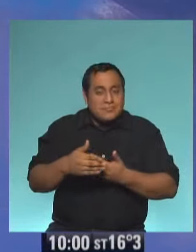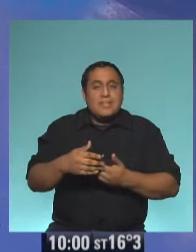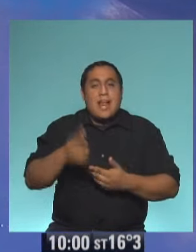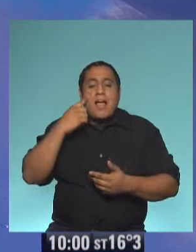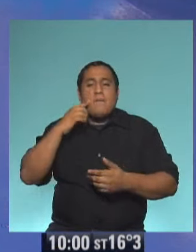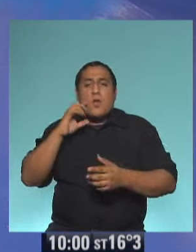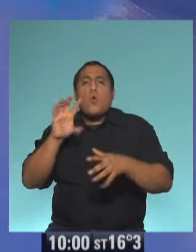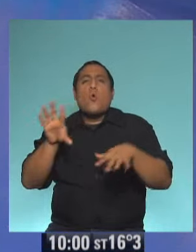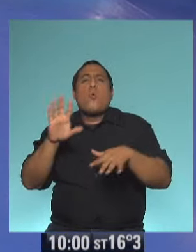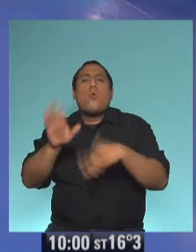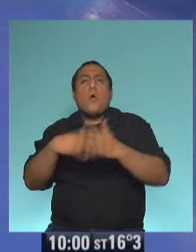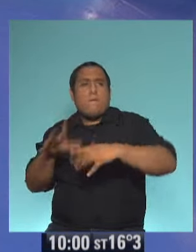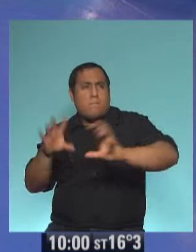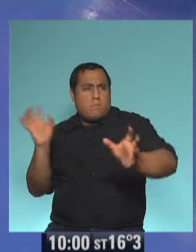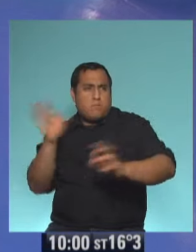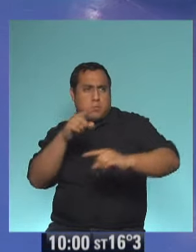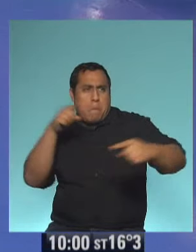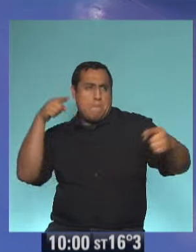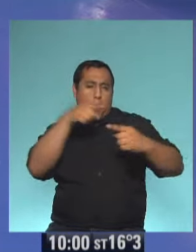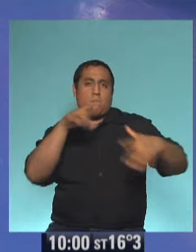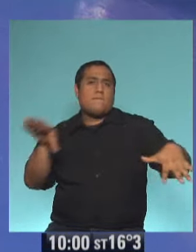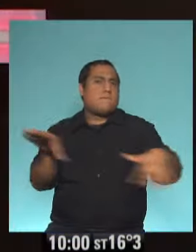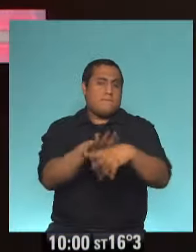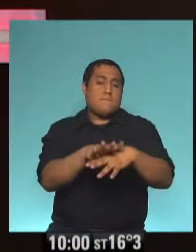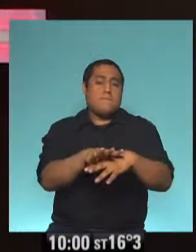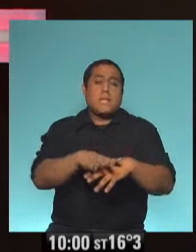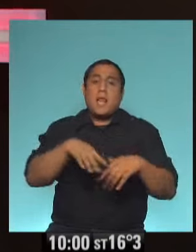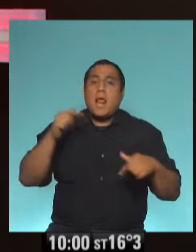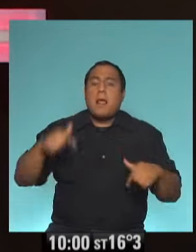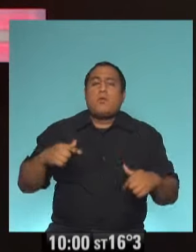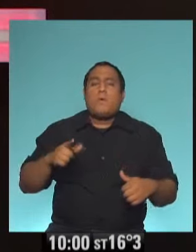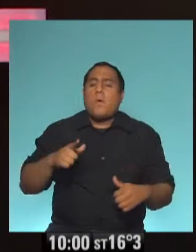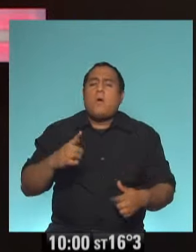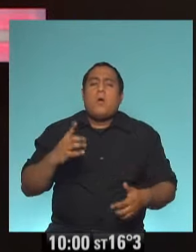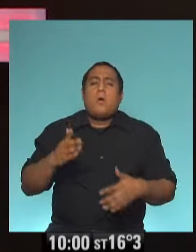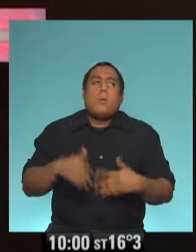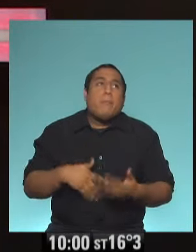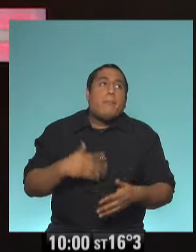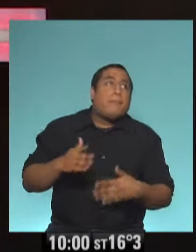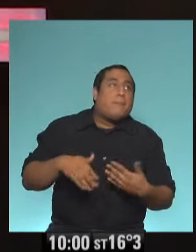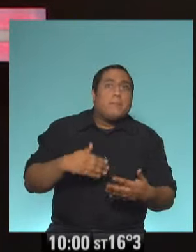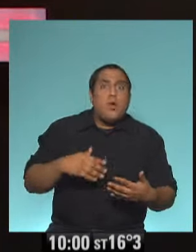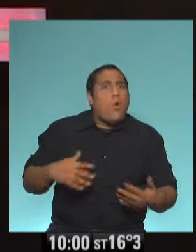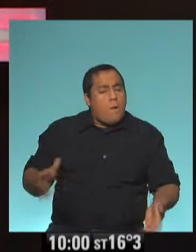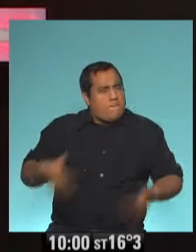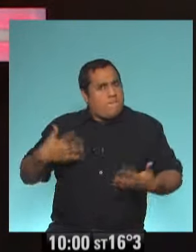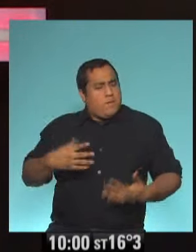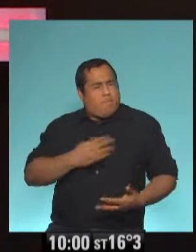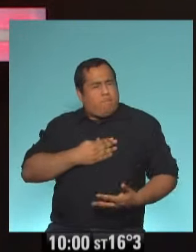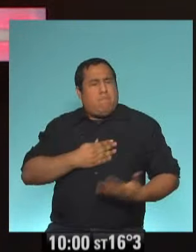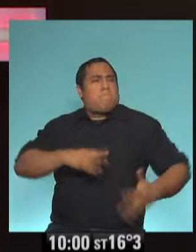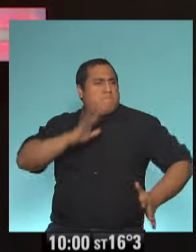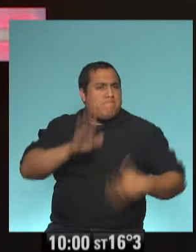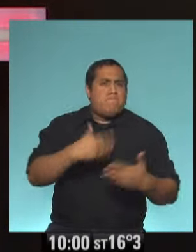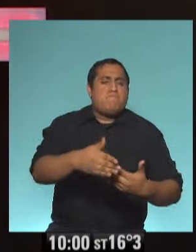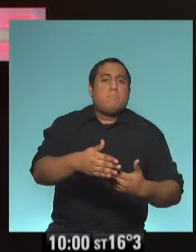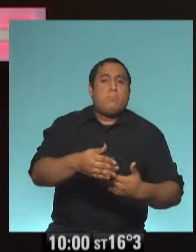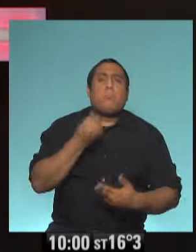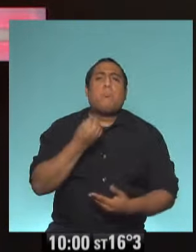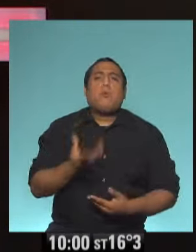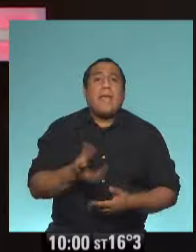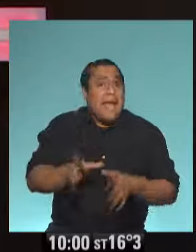puntería. Y ¿saben algo? Los invito a jugar con pasión, con mucha pasión. Porque esa va a ser la forma